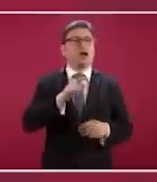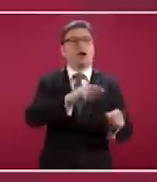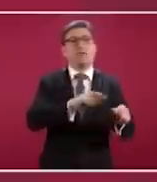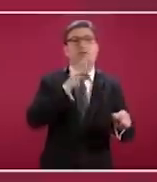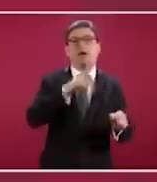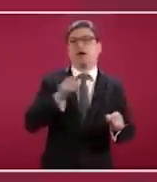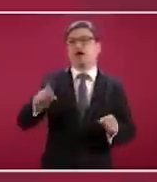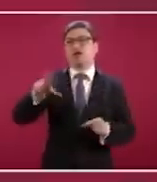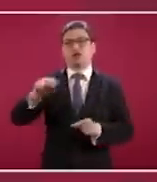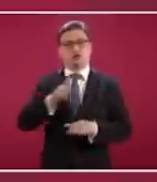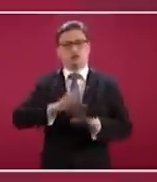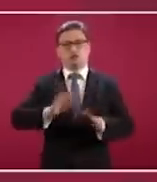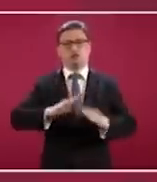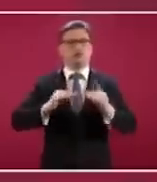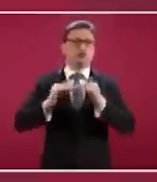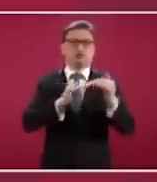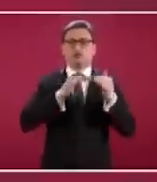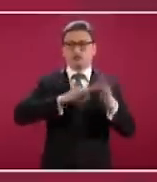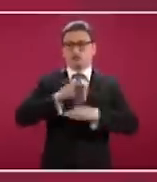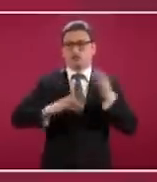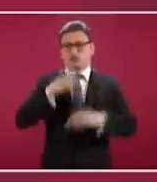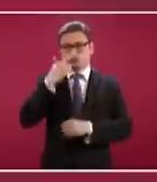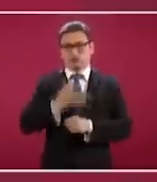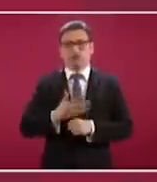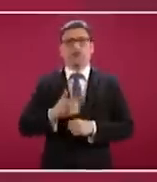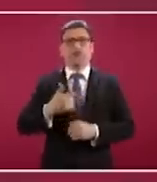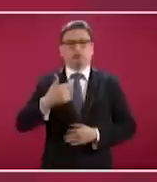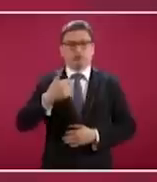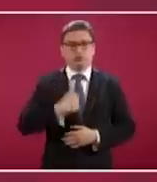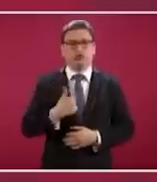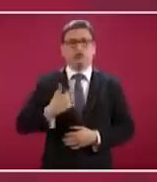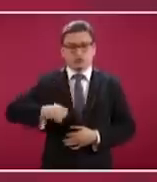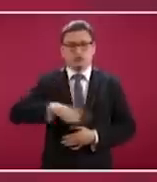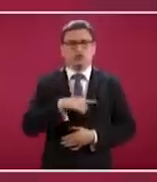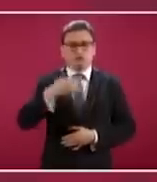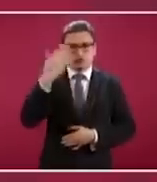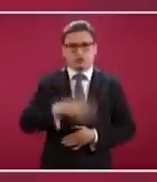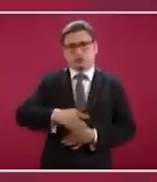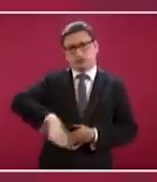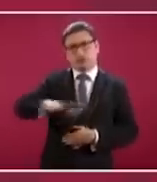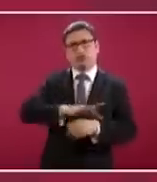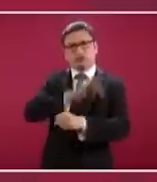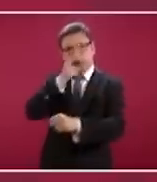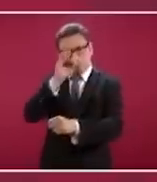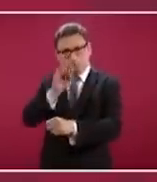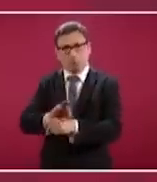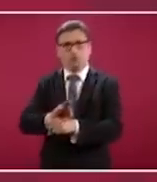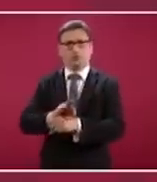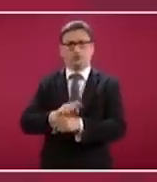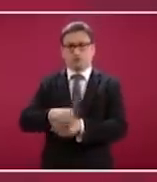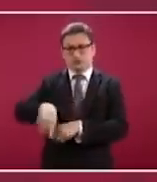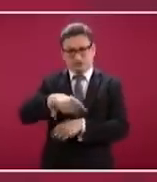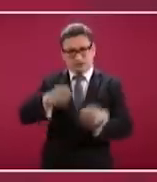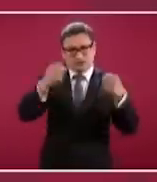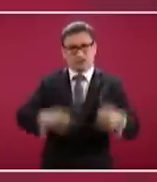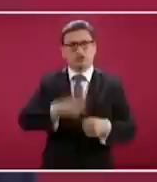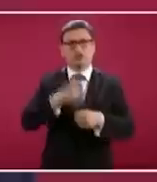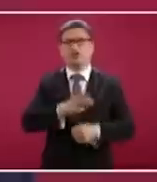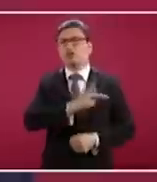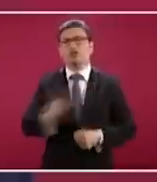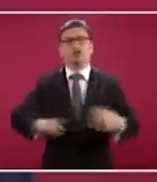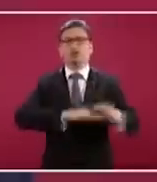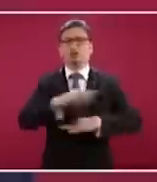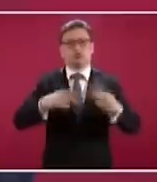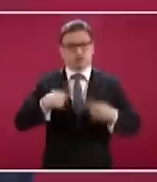distinciones. Nuestra responsabilidad es proteger y darle seguridad a todos los